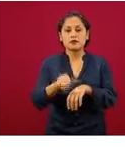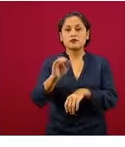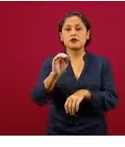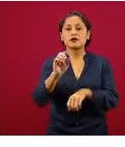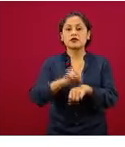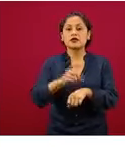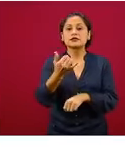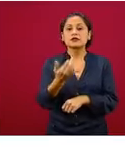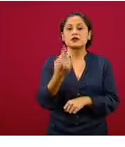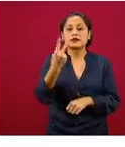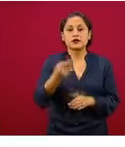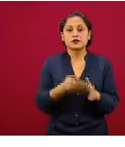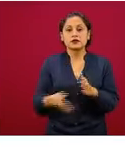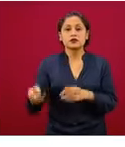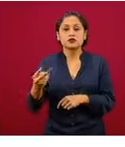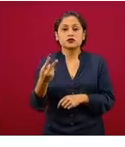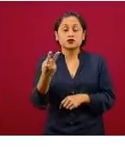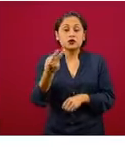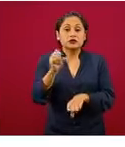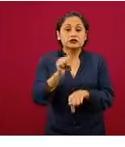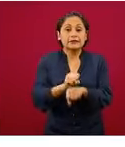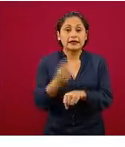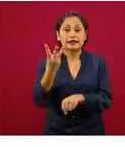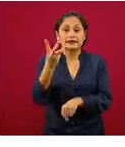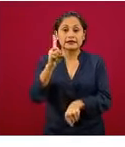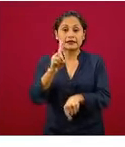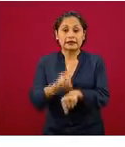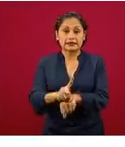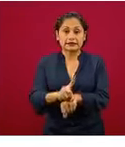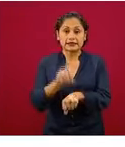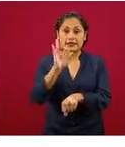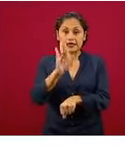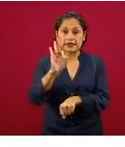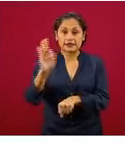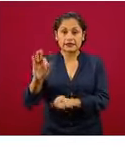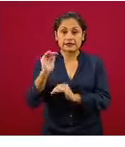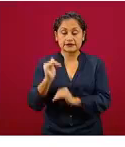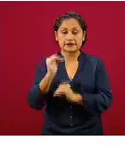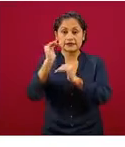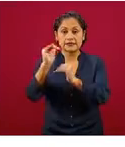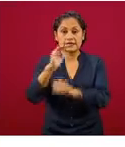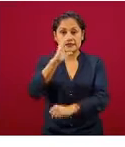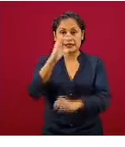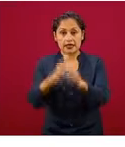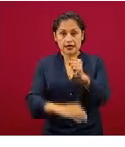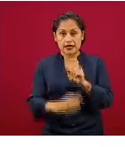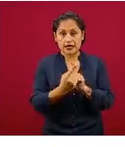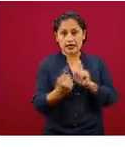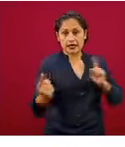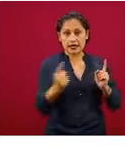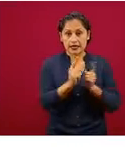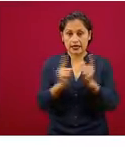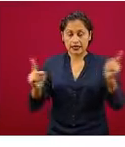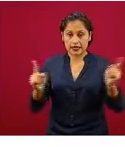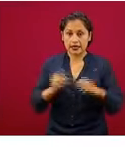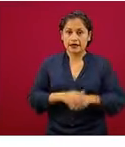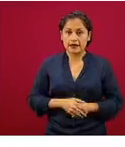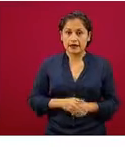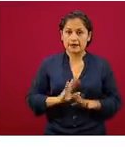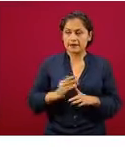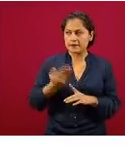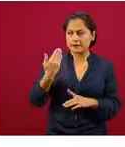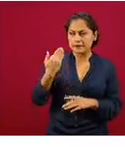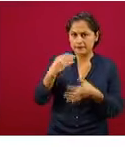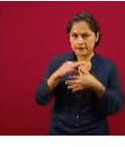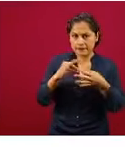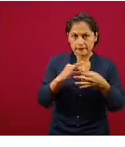2 semanas y 3 días de concluir con la Jornada Nacional de Sana Distancia, tal como se ha estado anunciando en estos días,